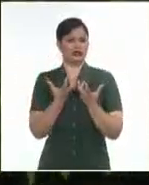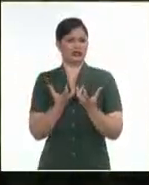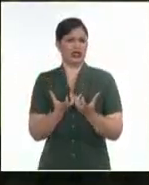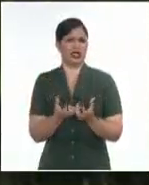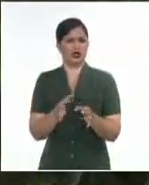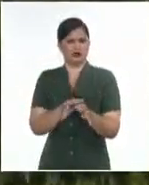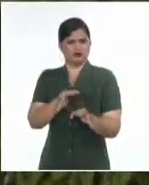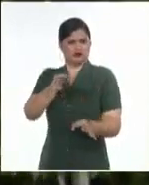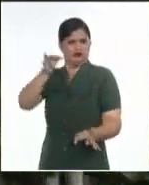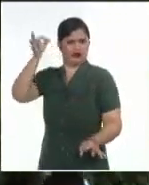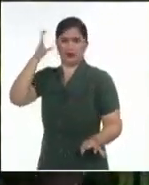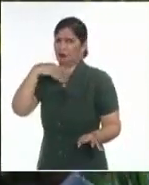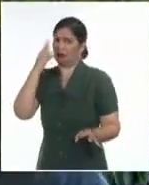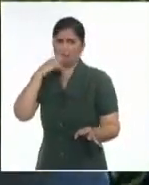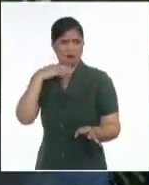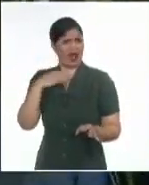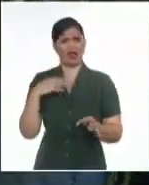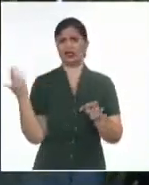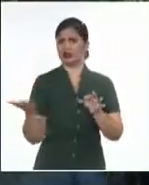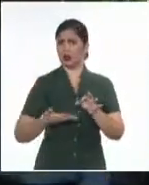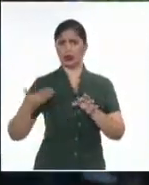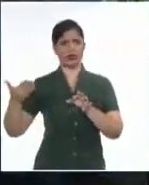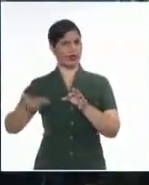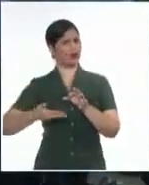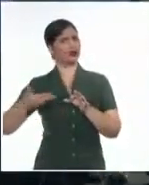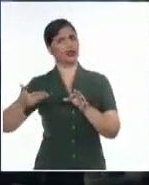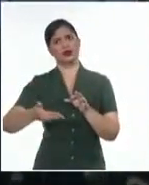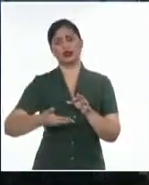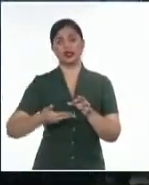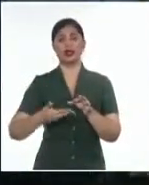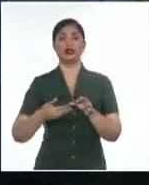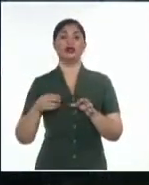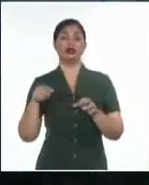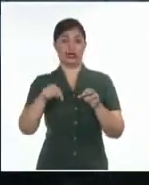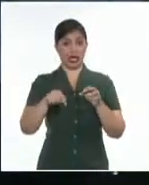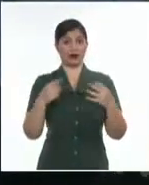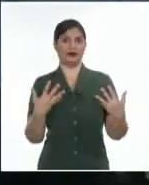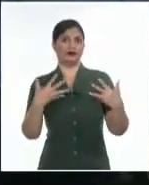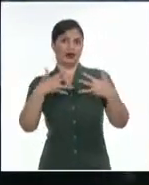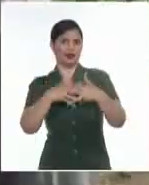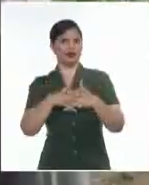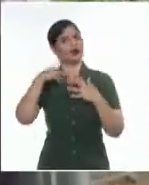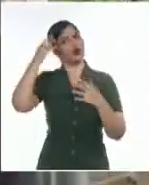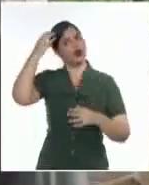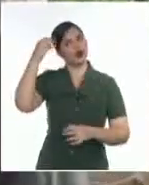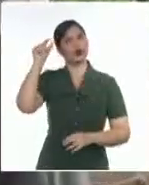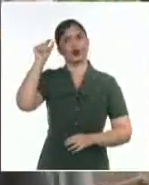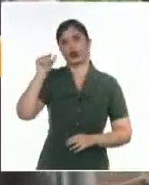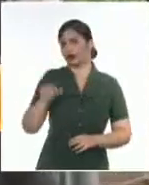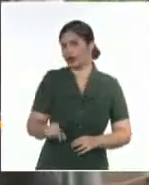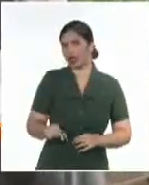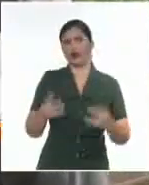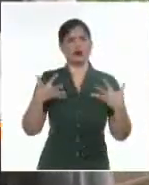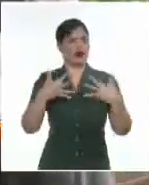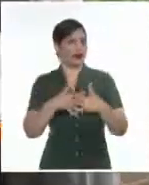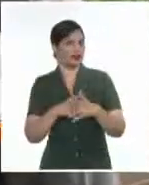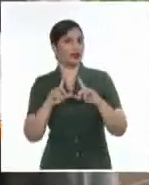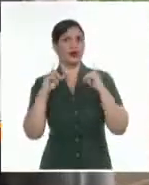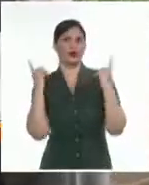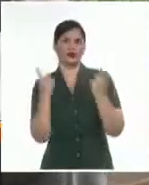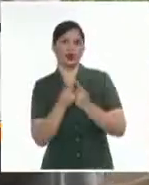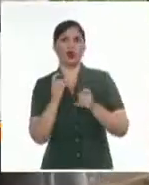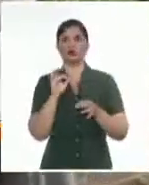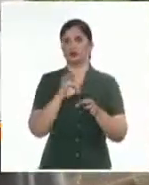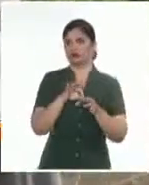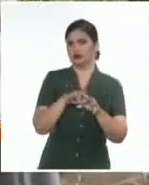la agricultura, el gobierno, un vínculo con el productor que ha permitido y ha facilitado que todas estas tierras hoy estén como están, cultivándose bronce. ¿Qué estás cultivando?